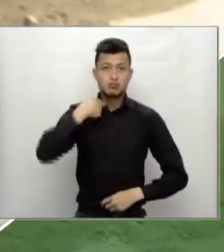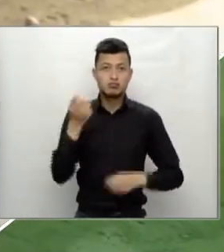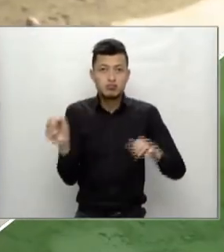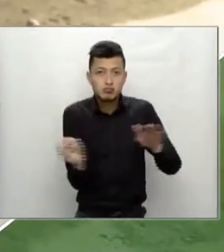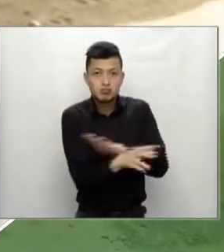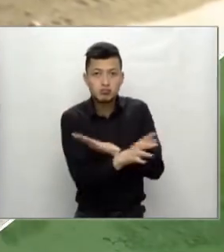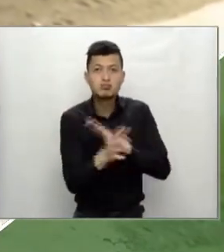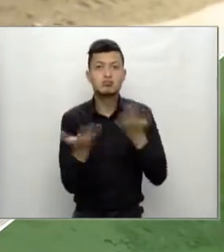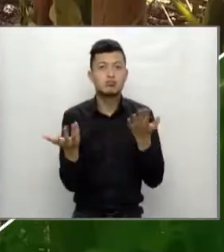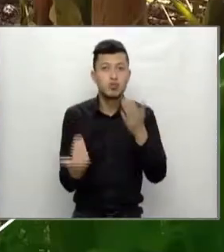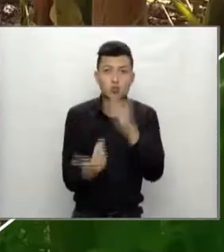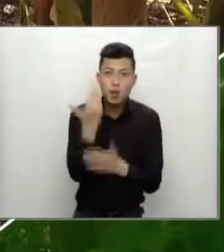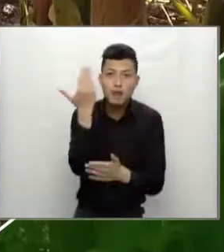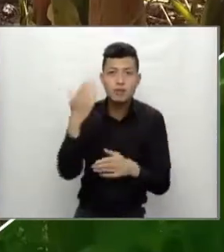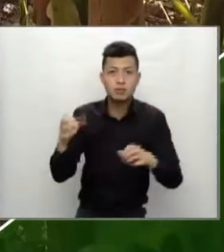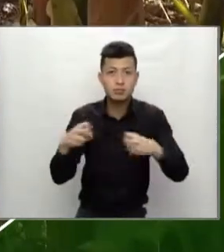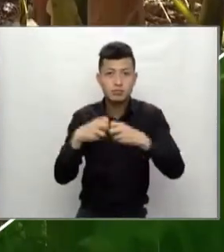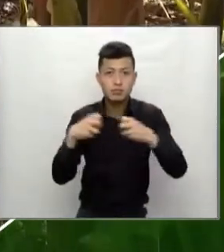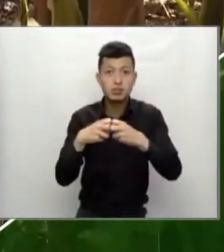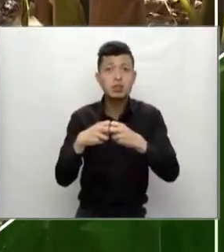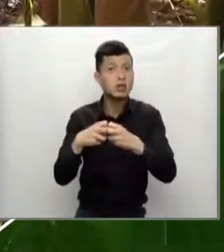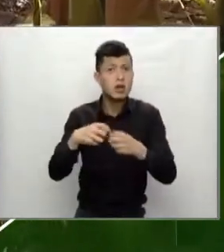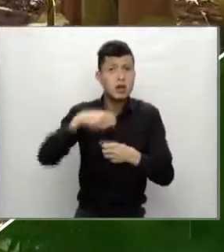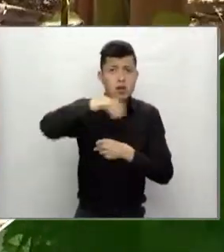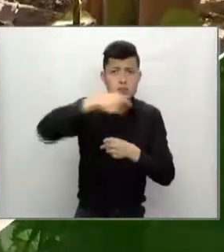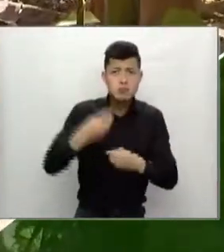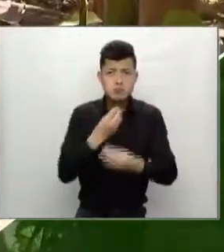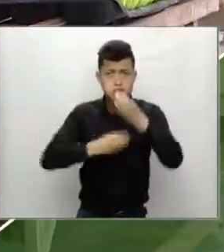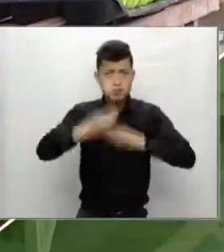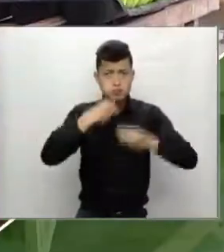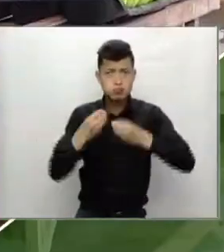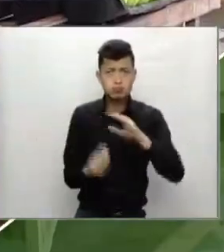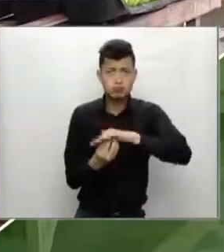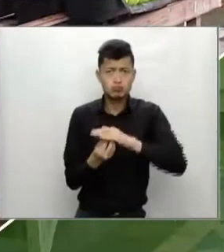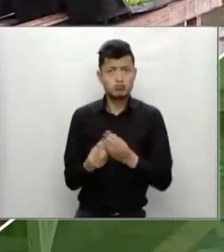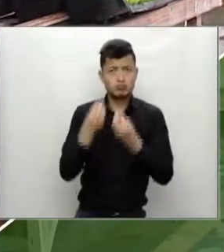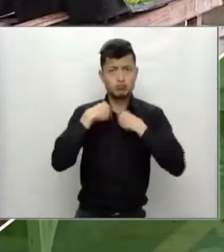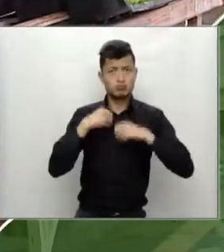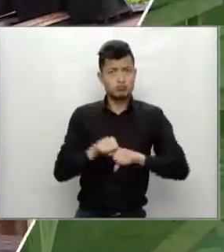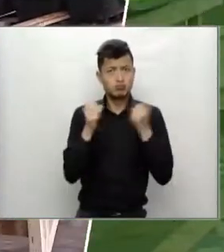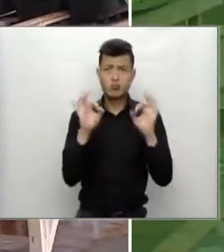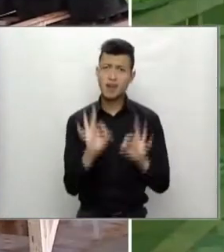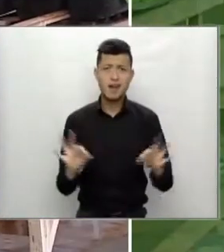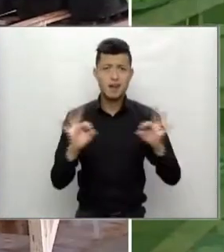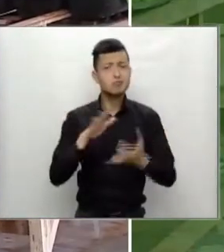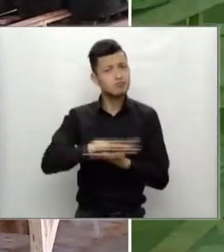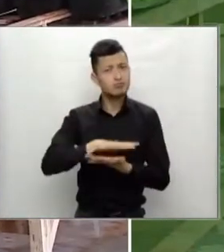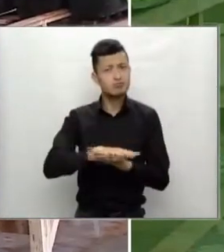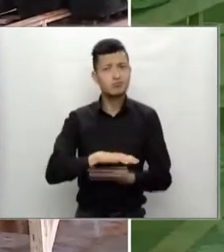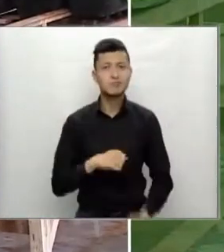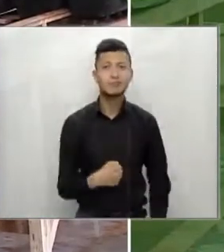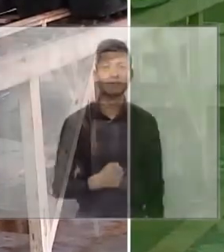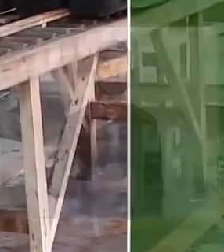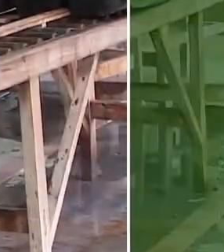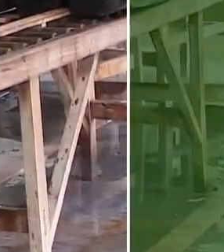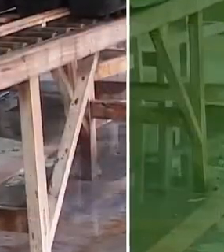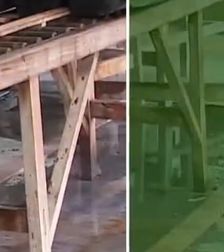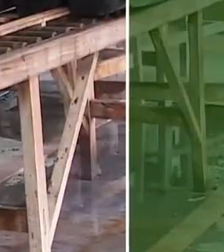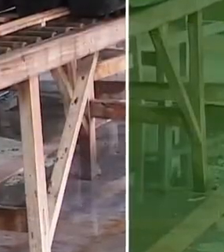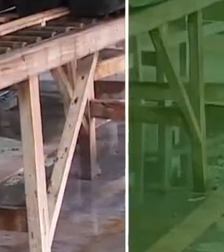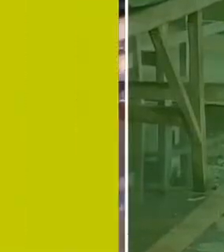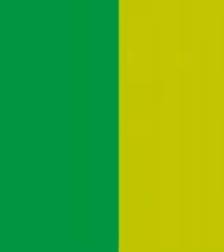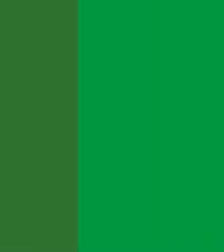overoles desechables a los visitantes. Este hongo no causa daño a la salud humana. Consuma banano y plátano con tranquilidad.